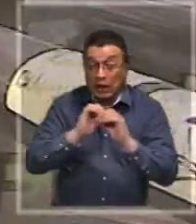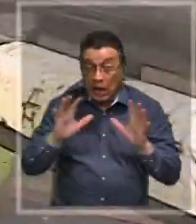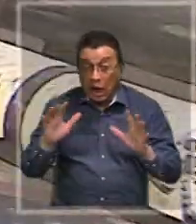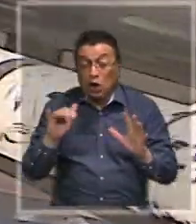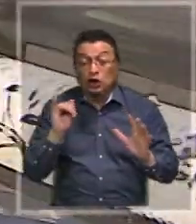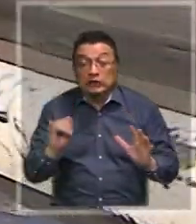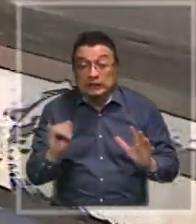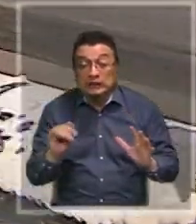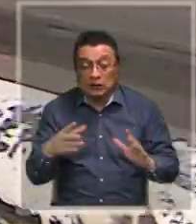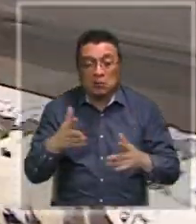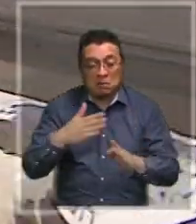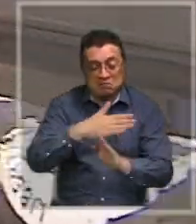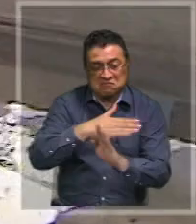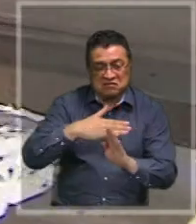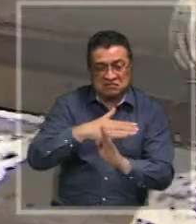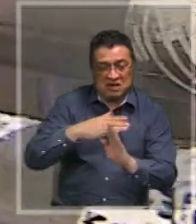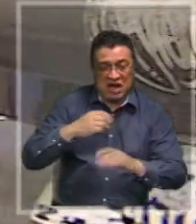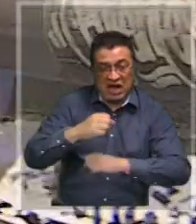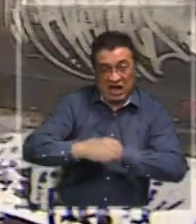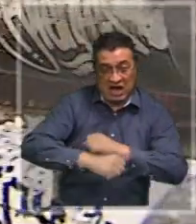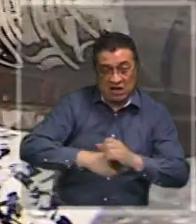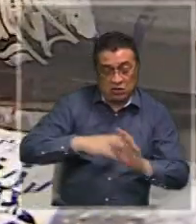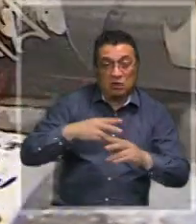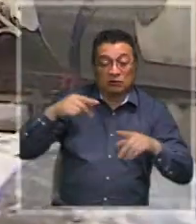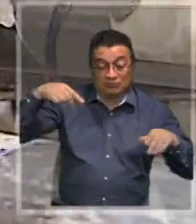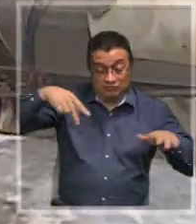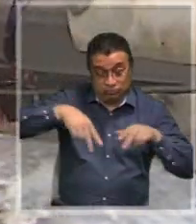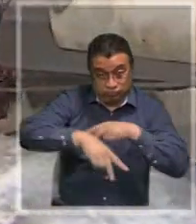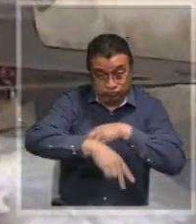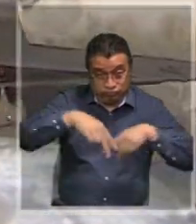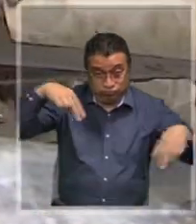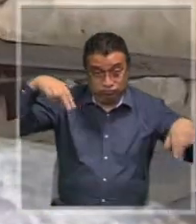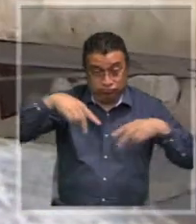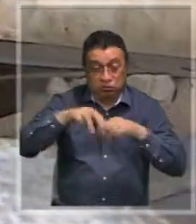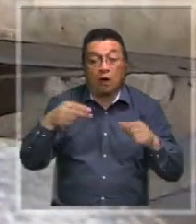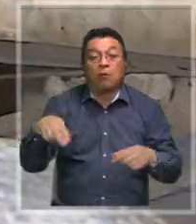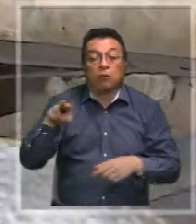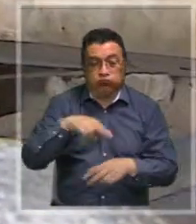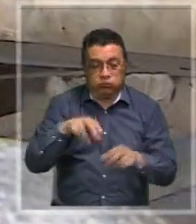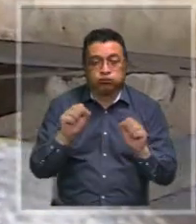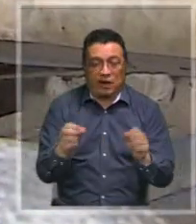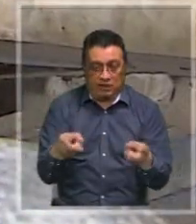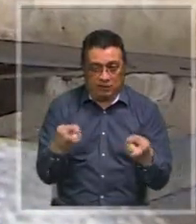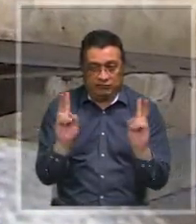mediados de año, este ingreso a Estación Baquedano podría volver a estar operativo.